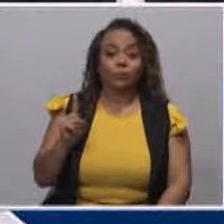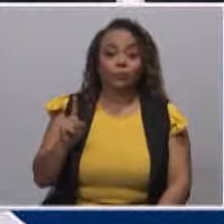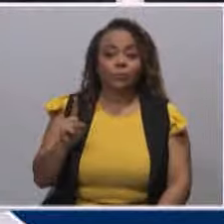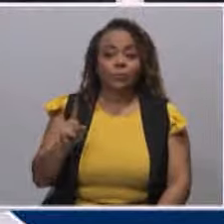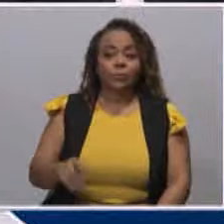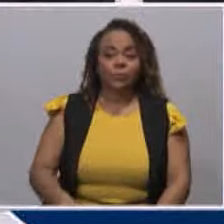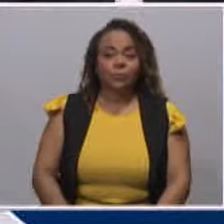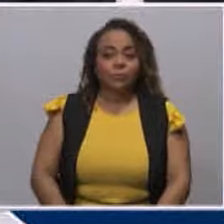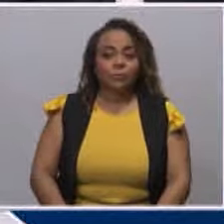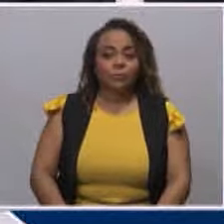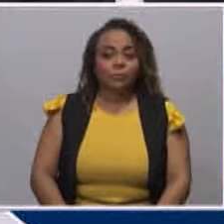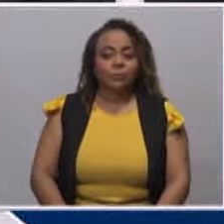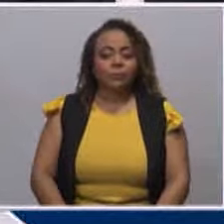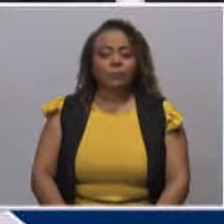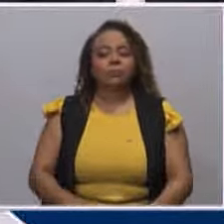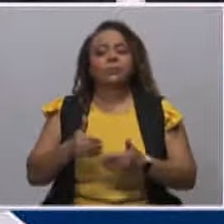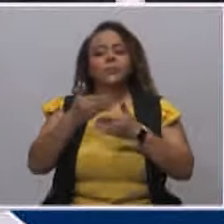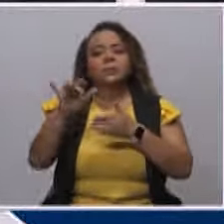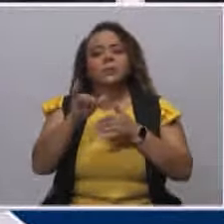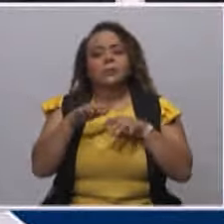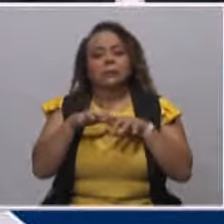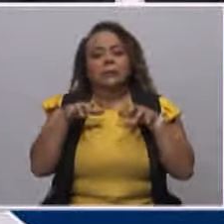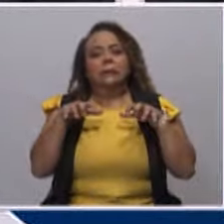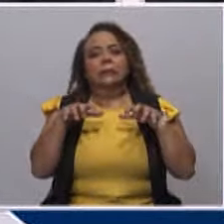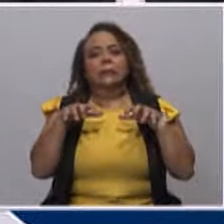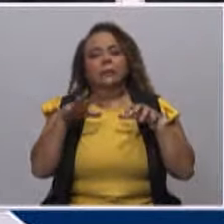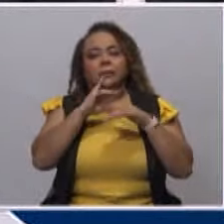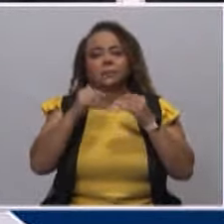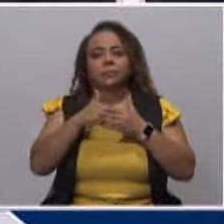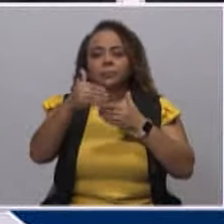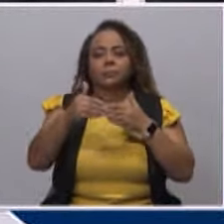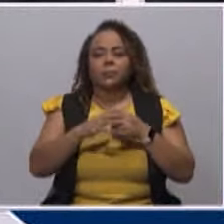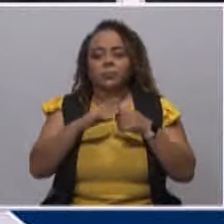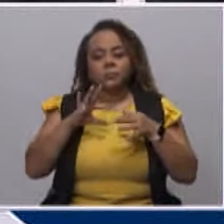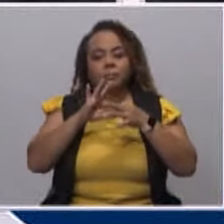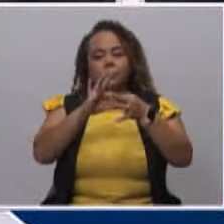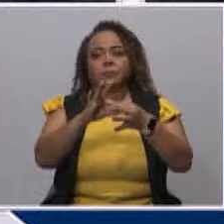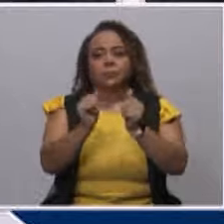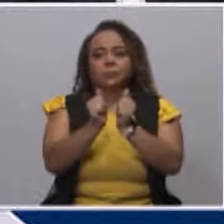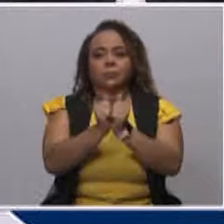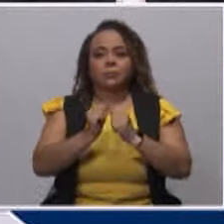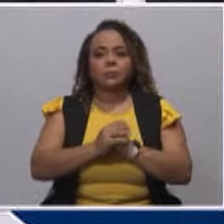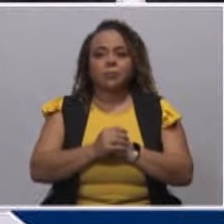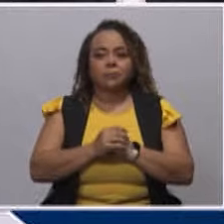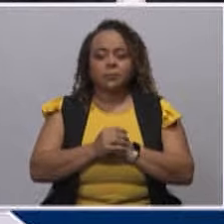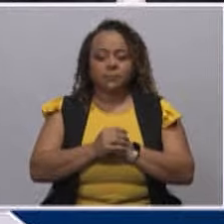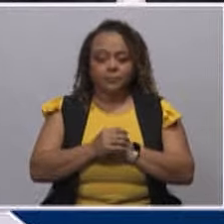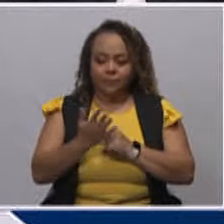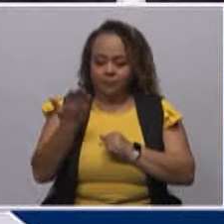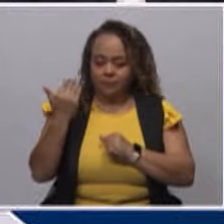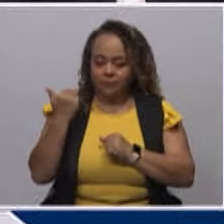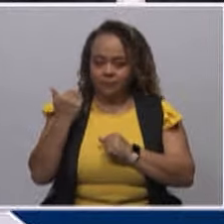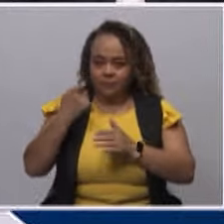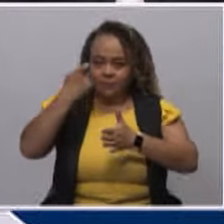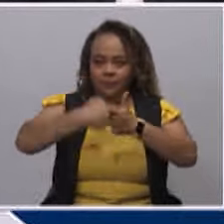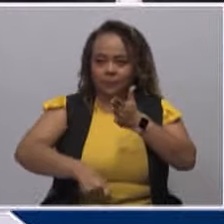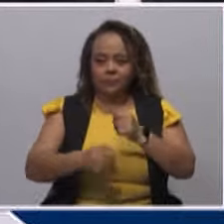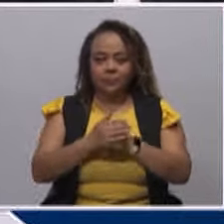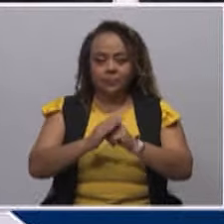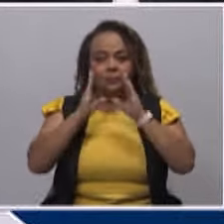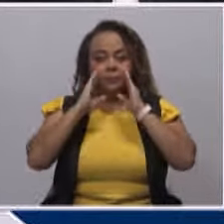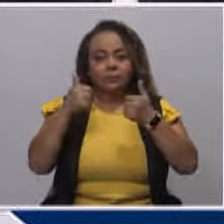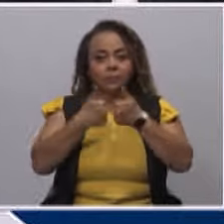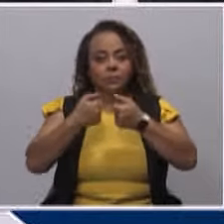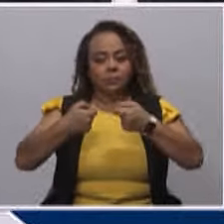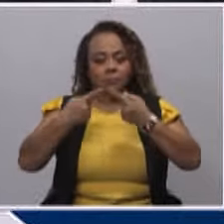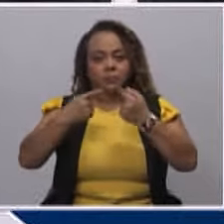gustó Se generó después como una tensión ahí después se ligó con con aquella rigidez con la que Se abordó el partido